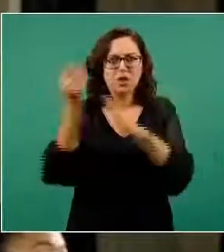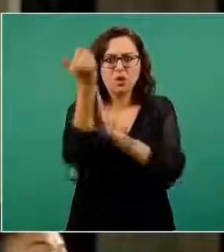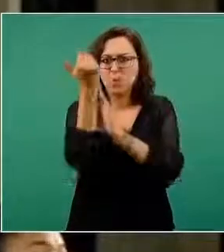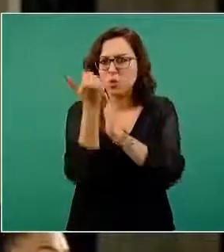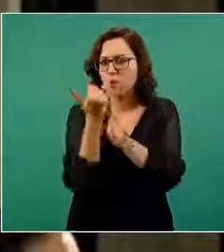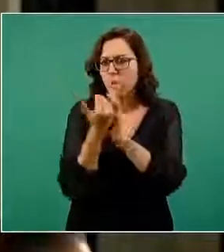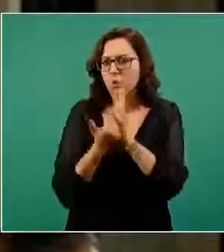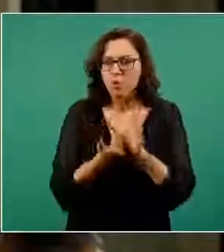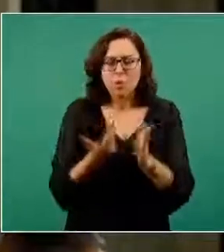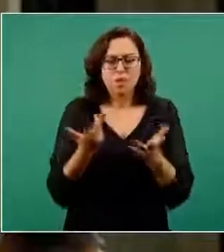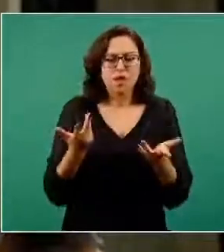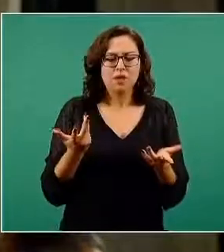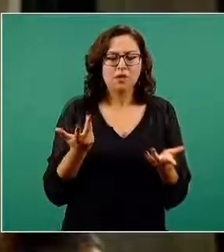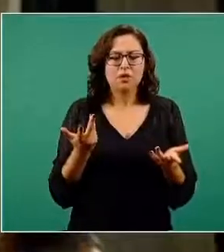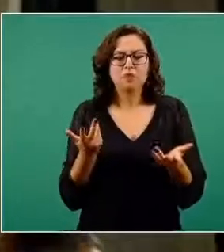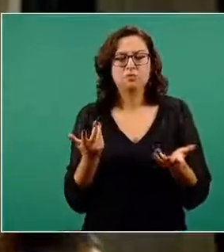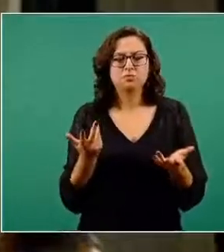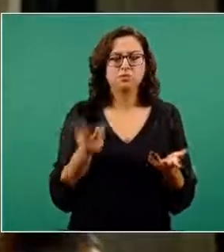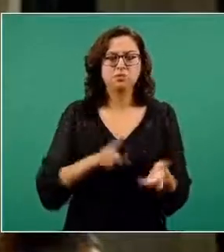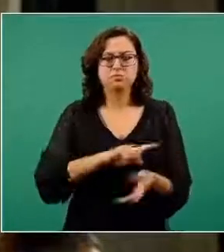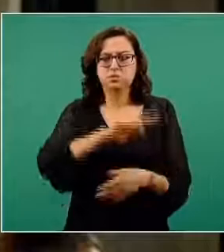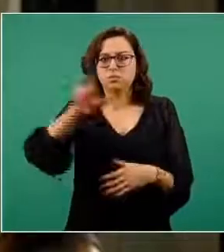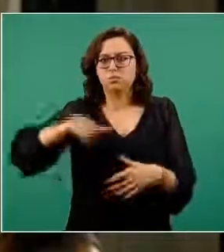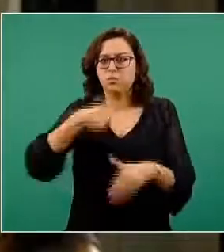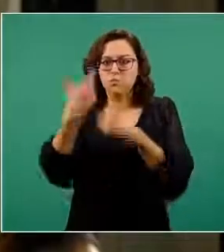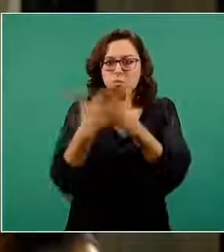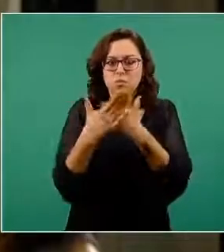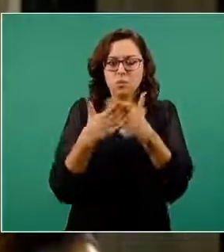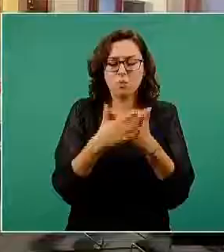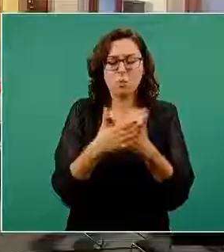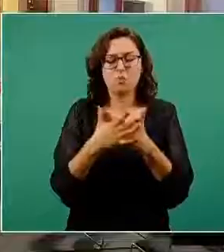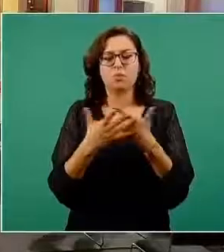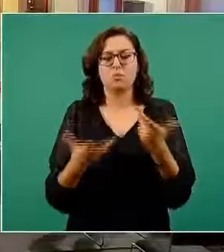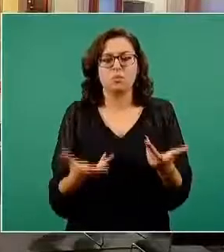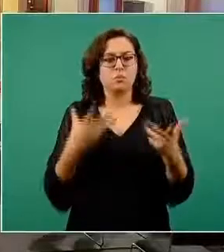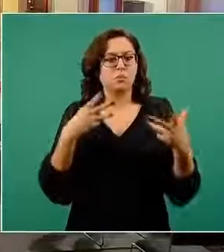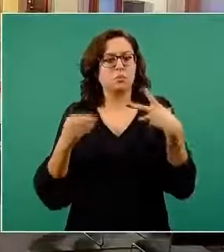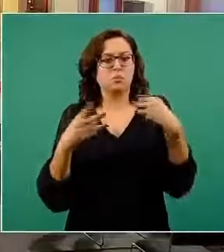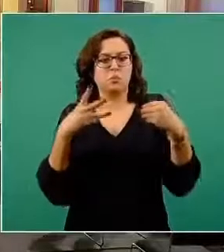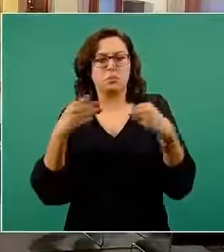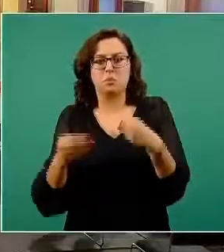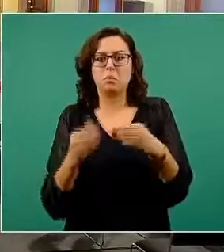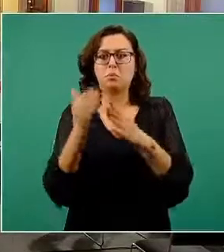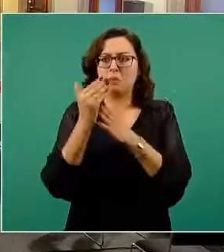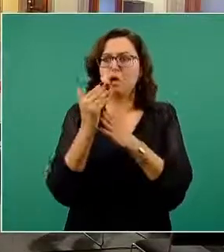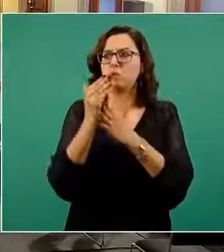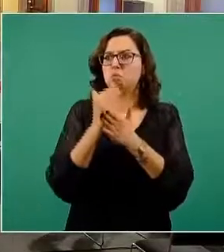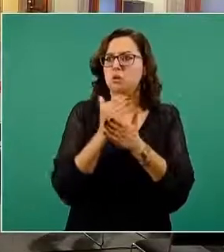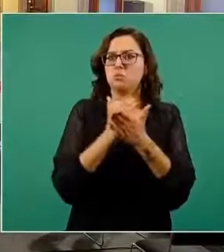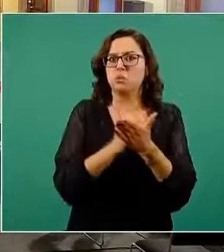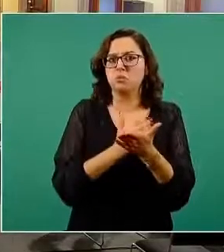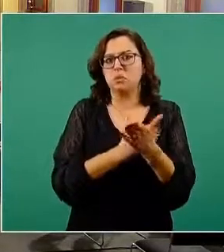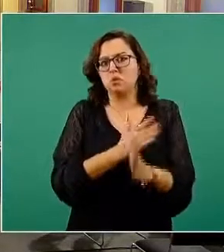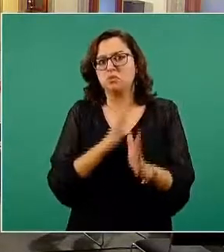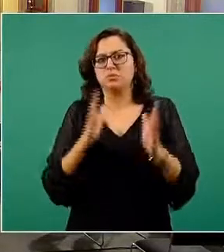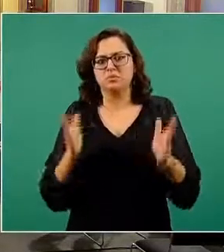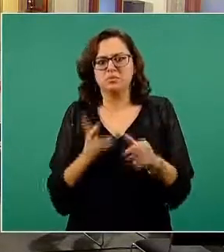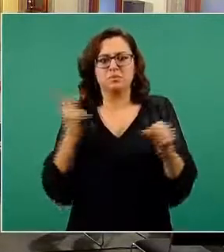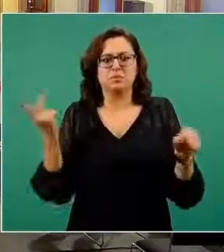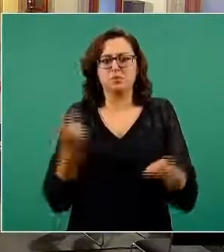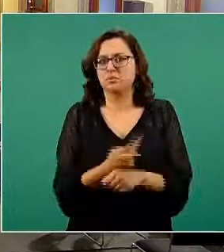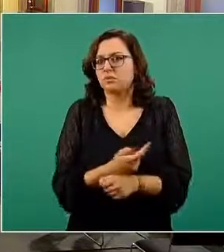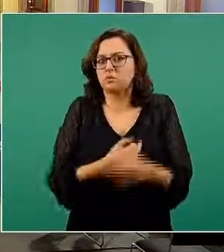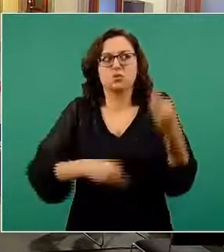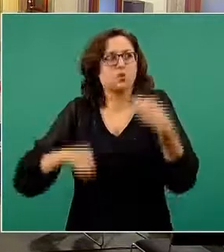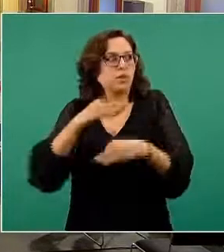y bueno, que eventualmente pues esta pandemia se convertirá en una enfermedad endémica y que bueno, tendremos los mexicanos en nuestro conjunto que